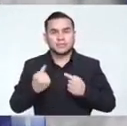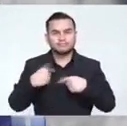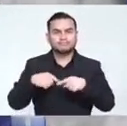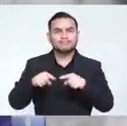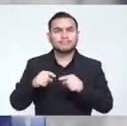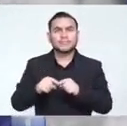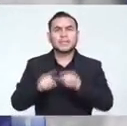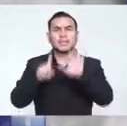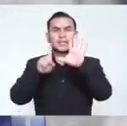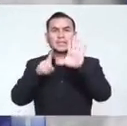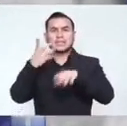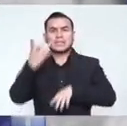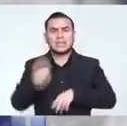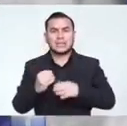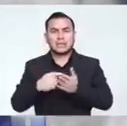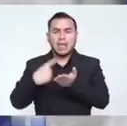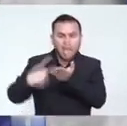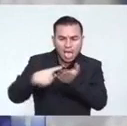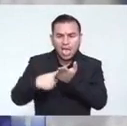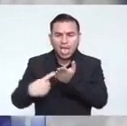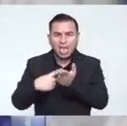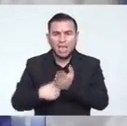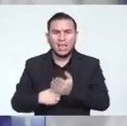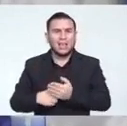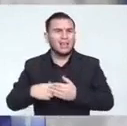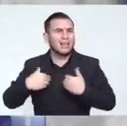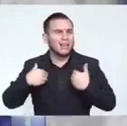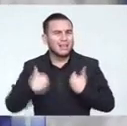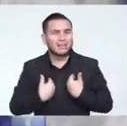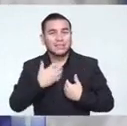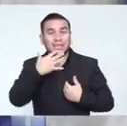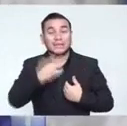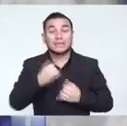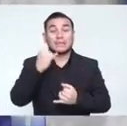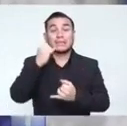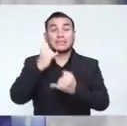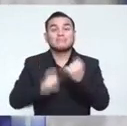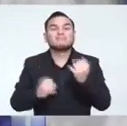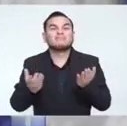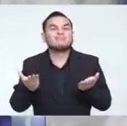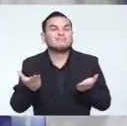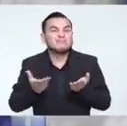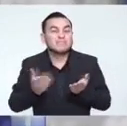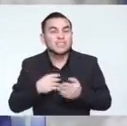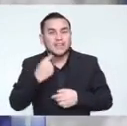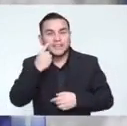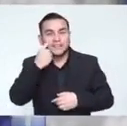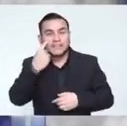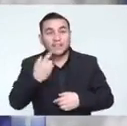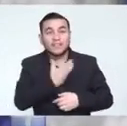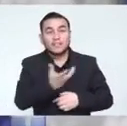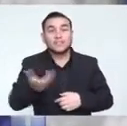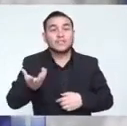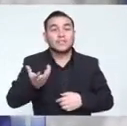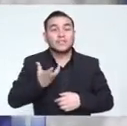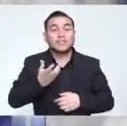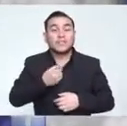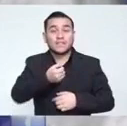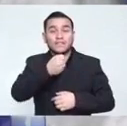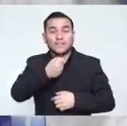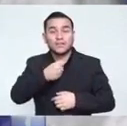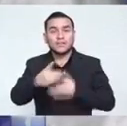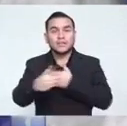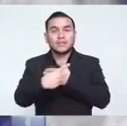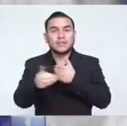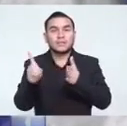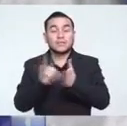estar 6 días para llegar a ningún acuerdo. Ellos al final, escuché algunas declaraciones de algunos diputados diciendo